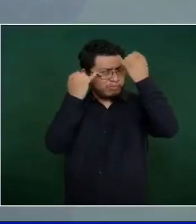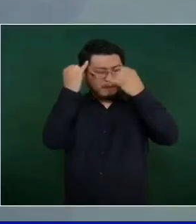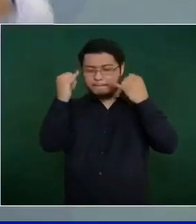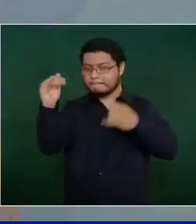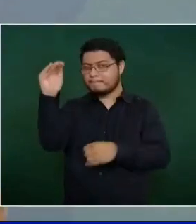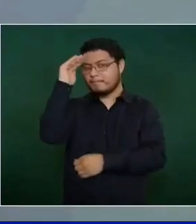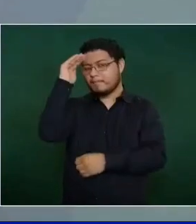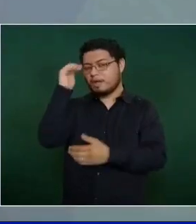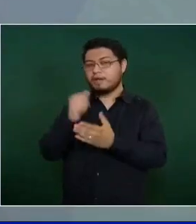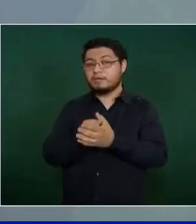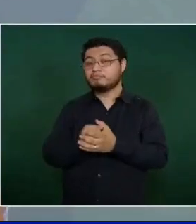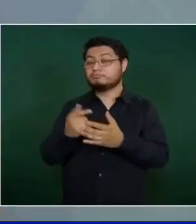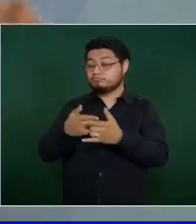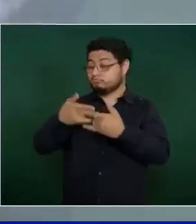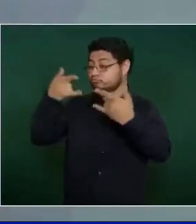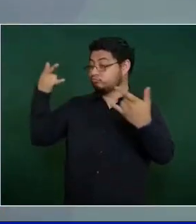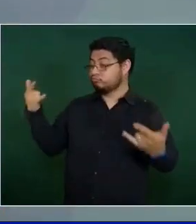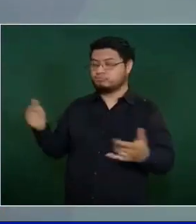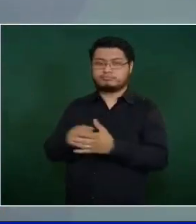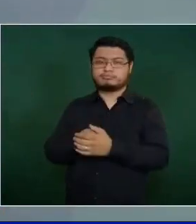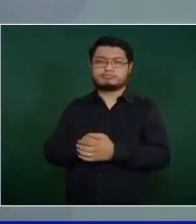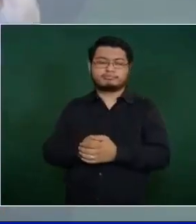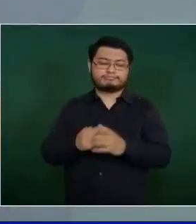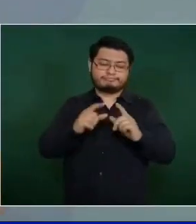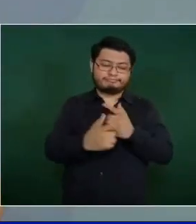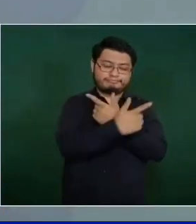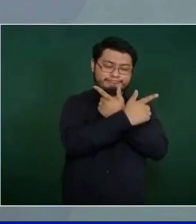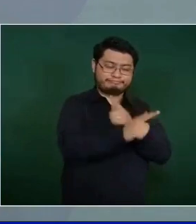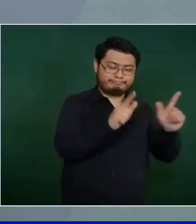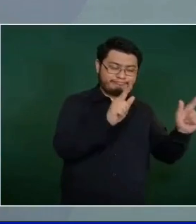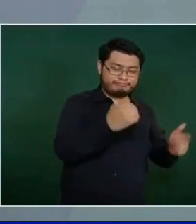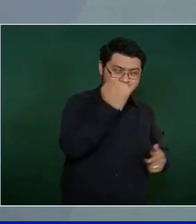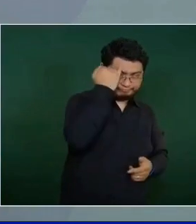historia del mundo, liberales y conservadores.